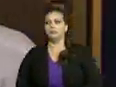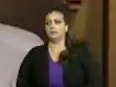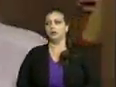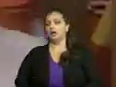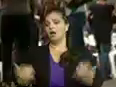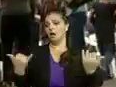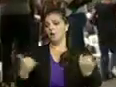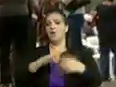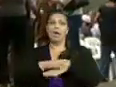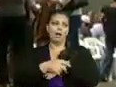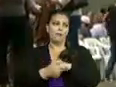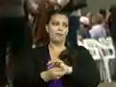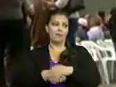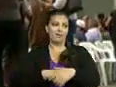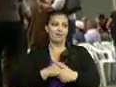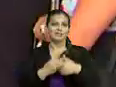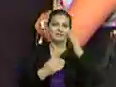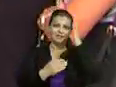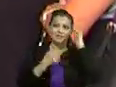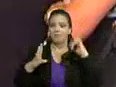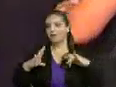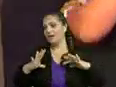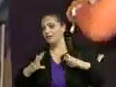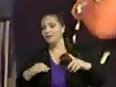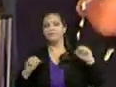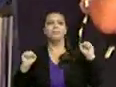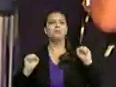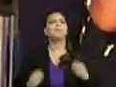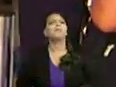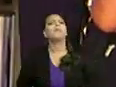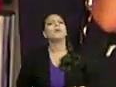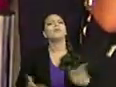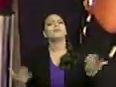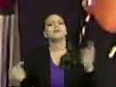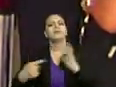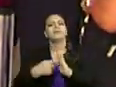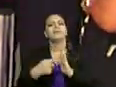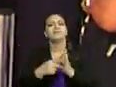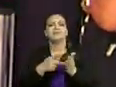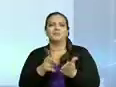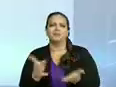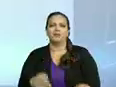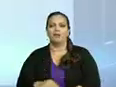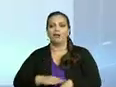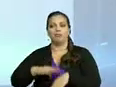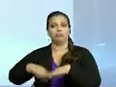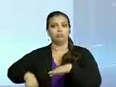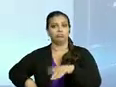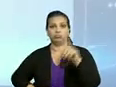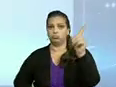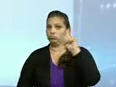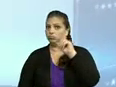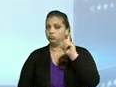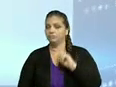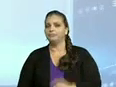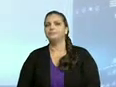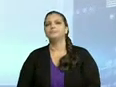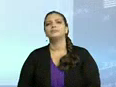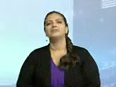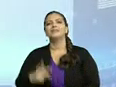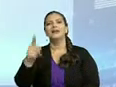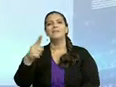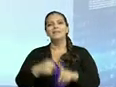ya que estamos de vacaciones, entonces aprovechando para llenar también de trámite, no esperar la última hora. En la primera quincena de enero hay